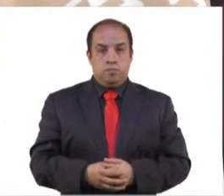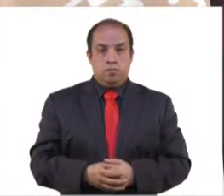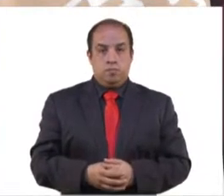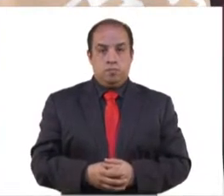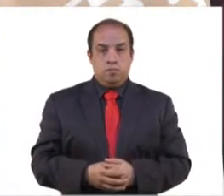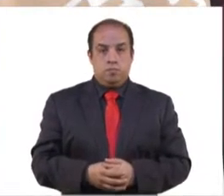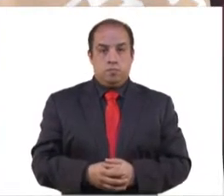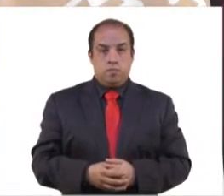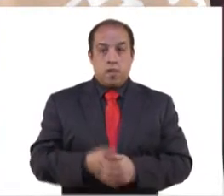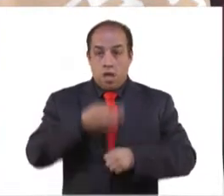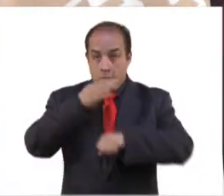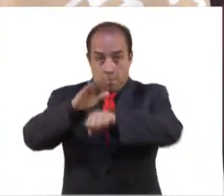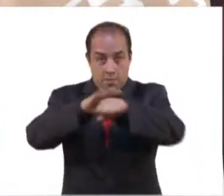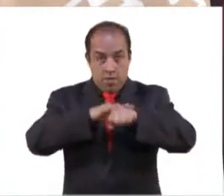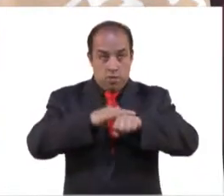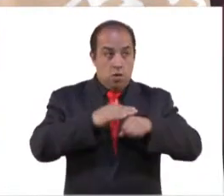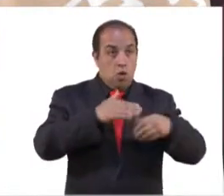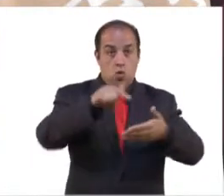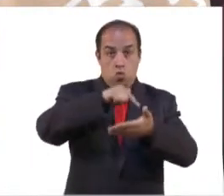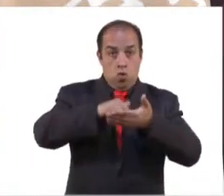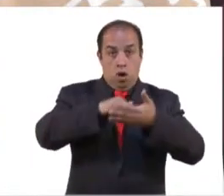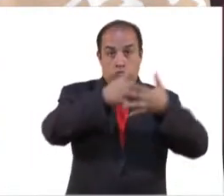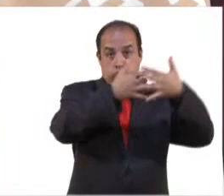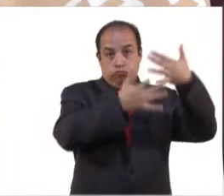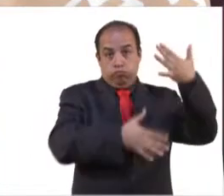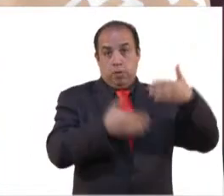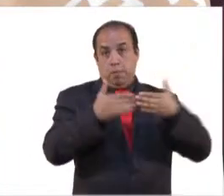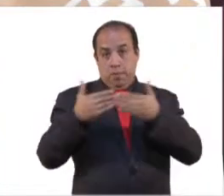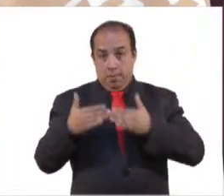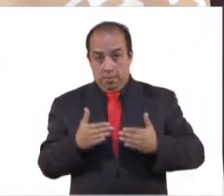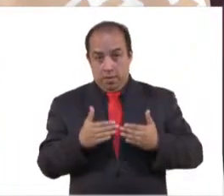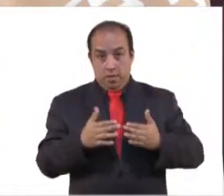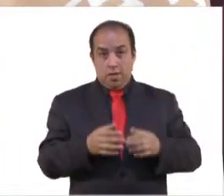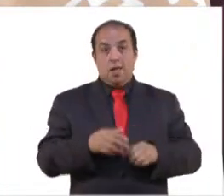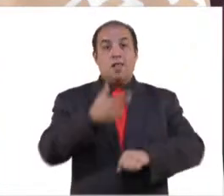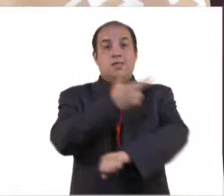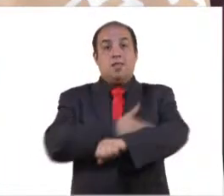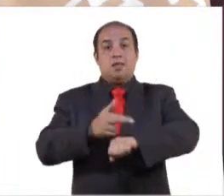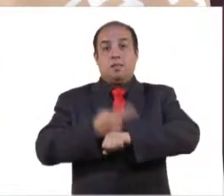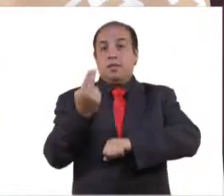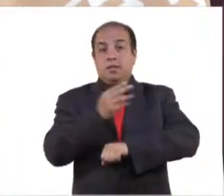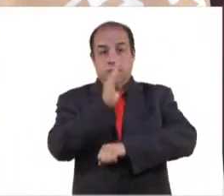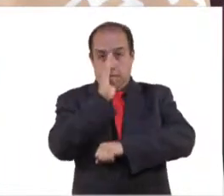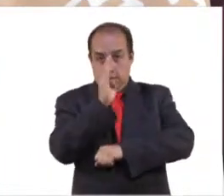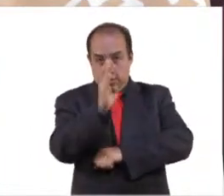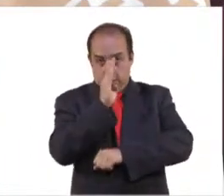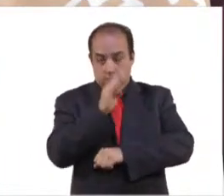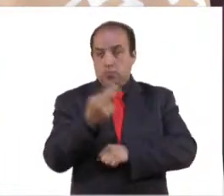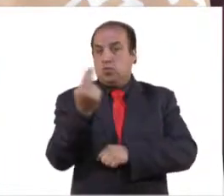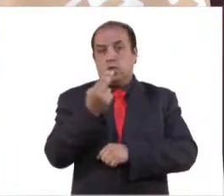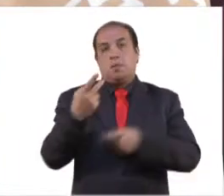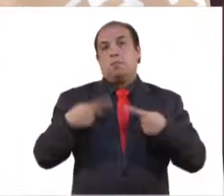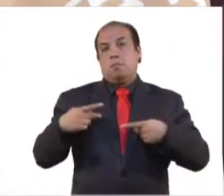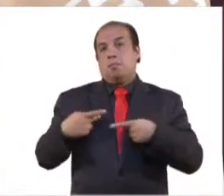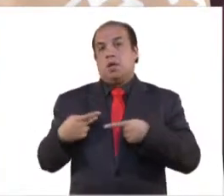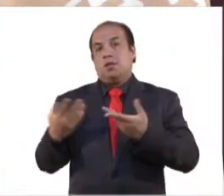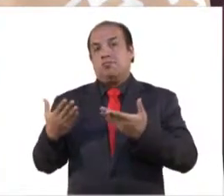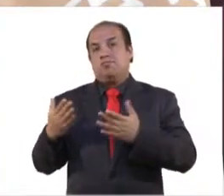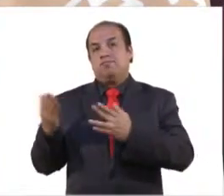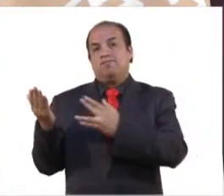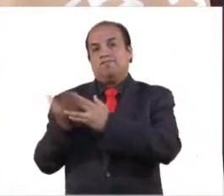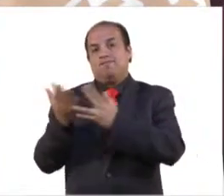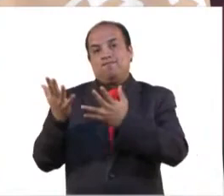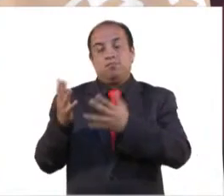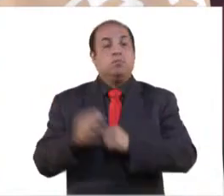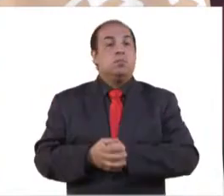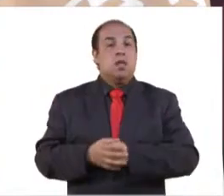todos estos módulos van a estar habilitados y que los trámites tienen que ser de forma directa y sin intermediarios, para que no vayan a caer en algunos